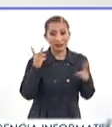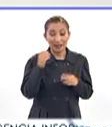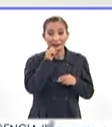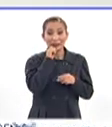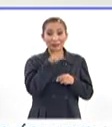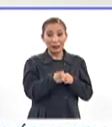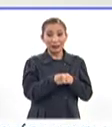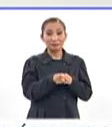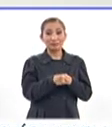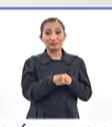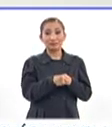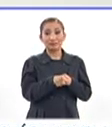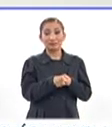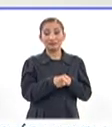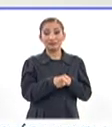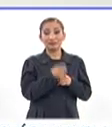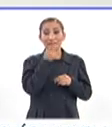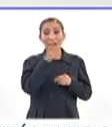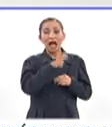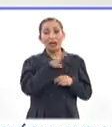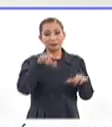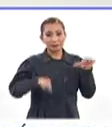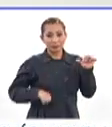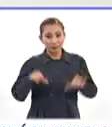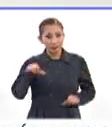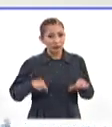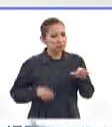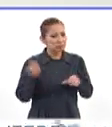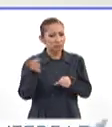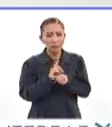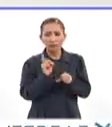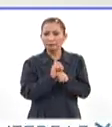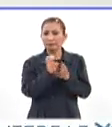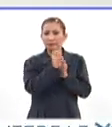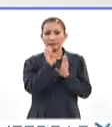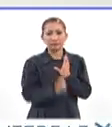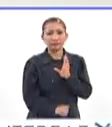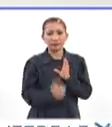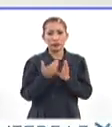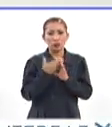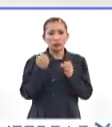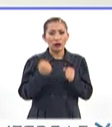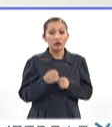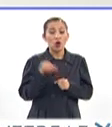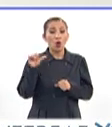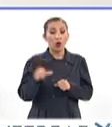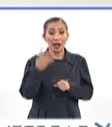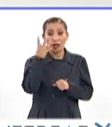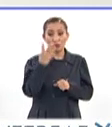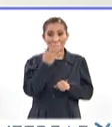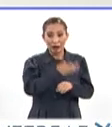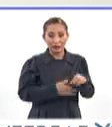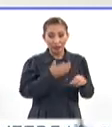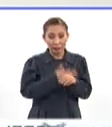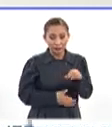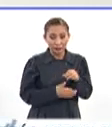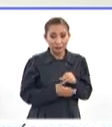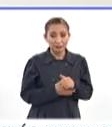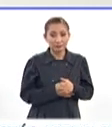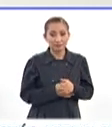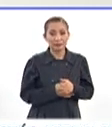y también pues decir que hay actividades todos los días, por ejemplo, muy intensa. Hoy a las 4 de la